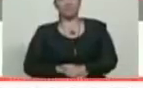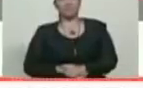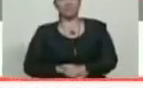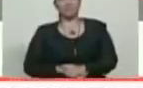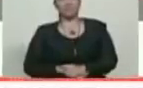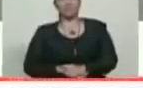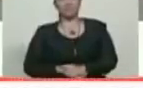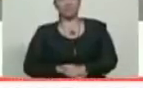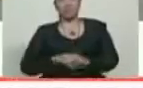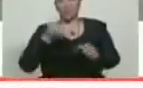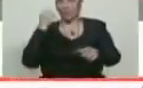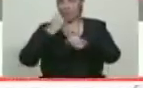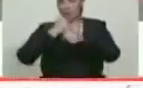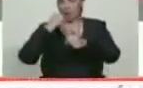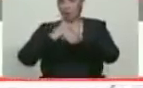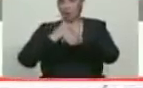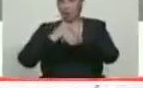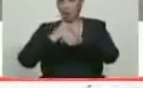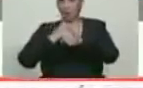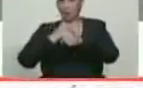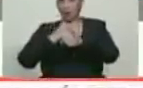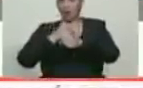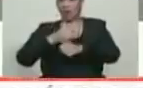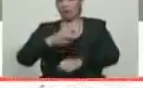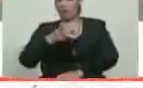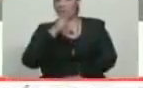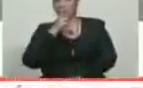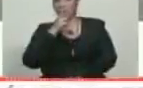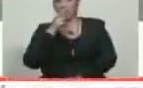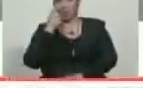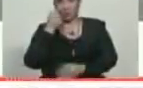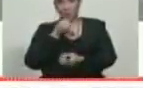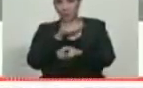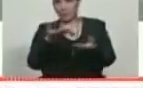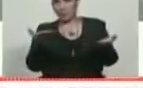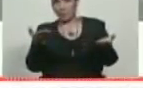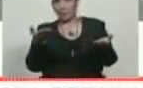aquí están los trabajadores de la Coca-Cola que andan por ahí, que su